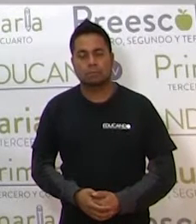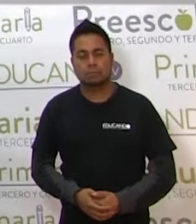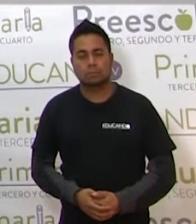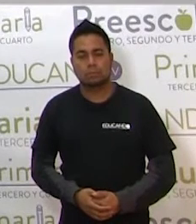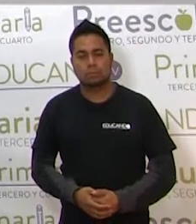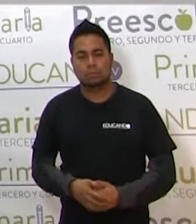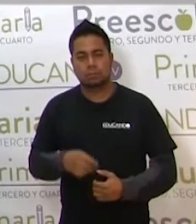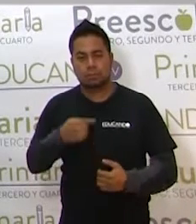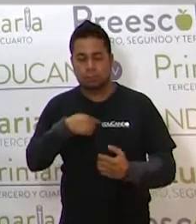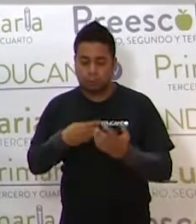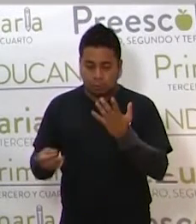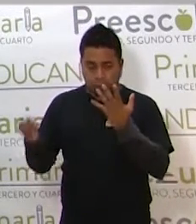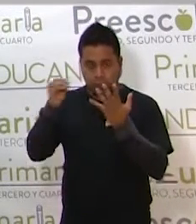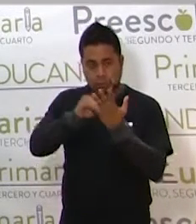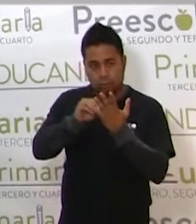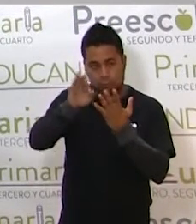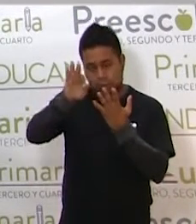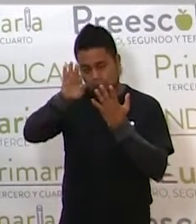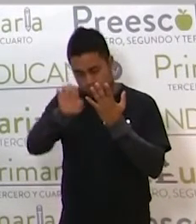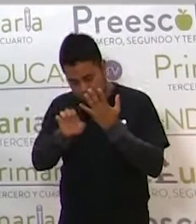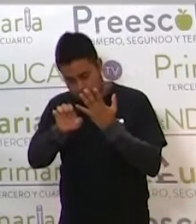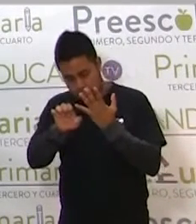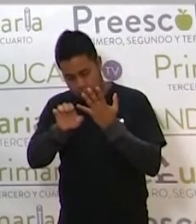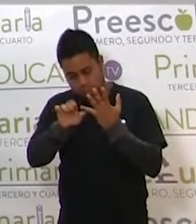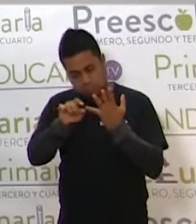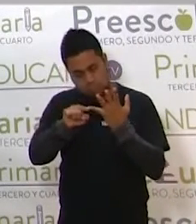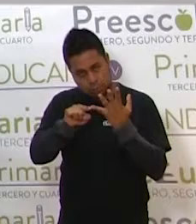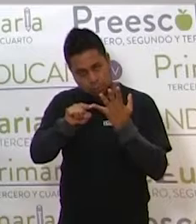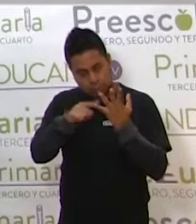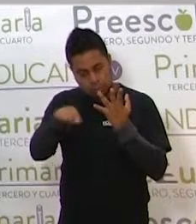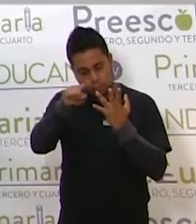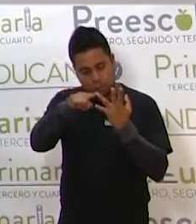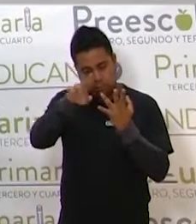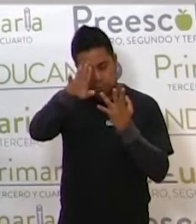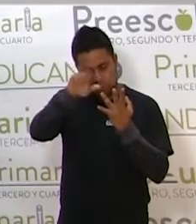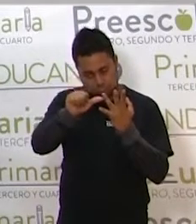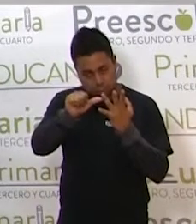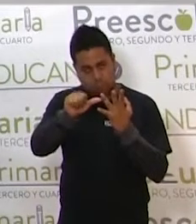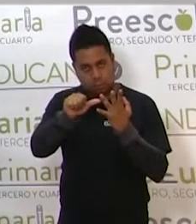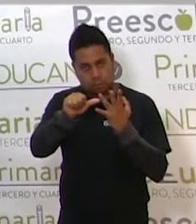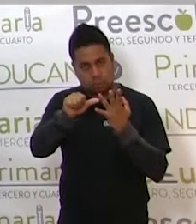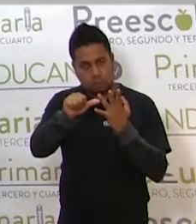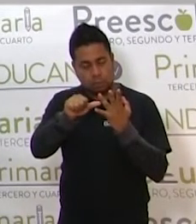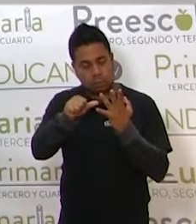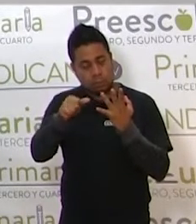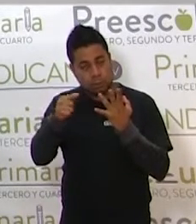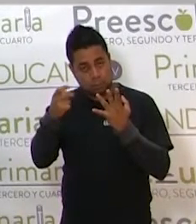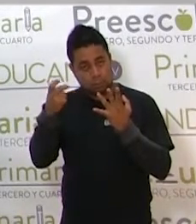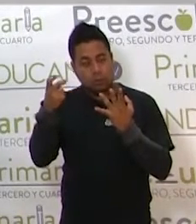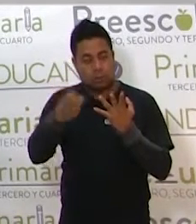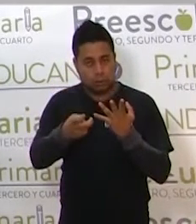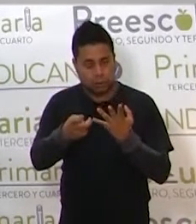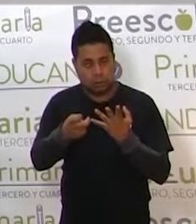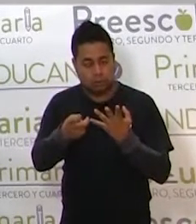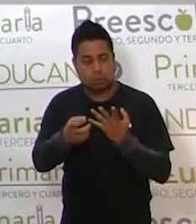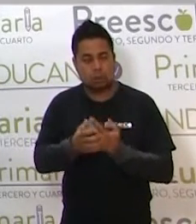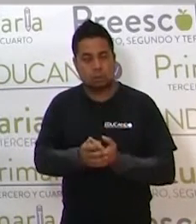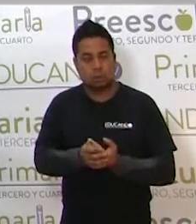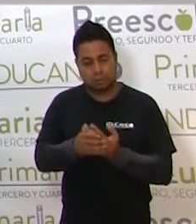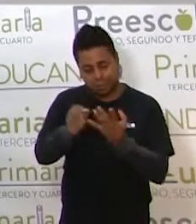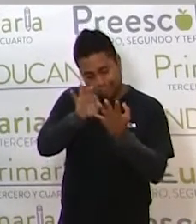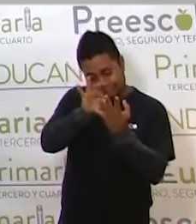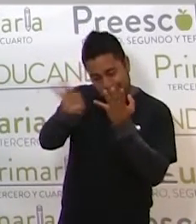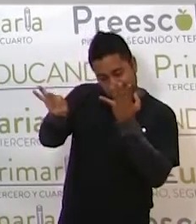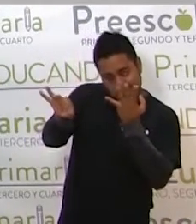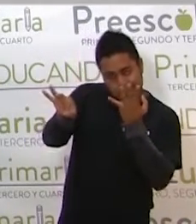si la base y la sílaba k por lo tanto la última